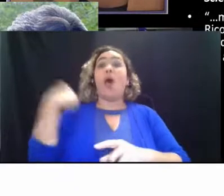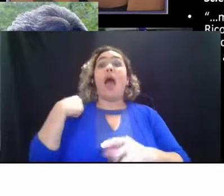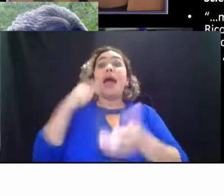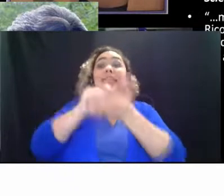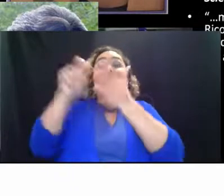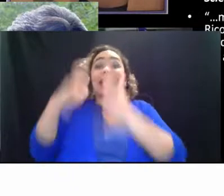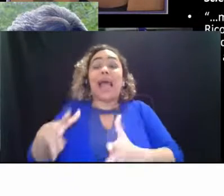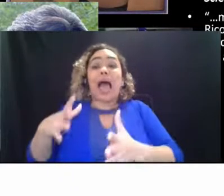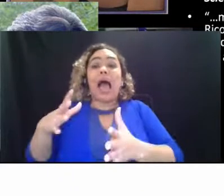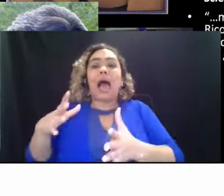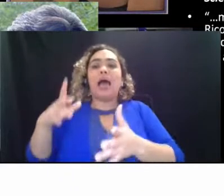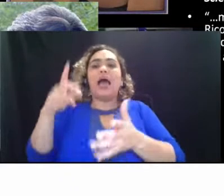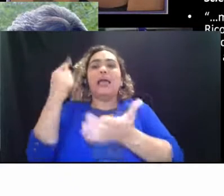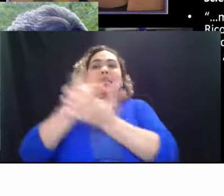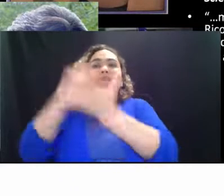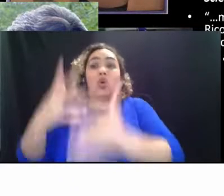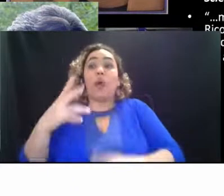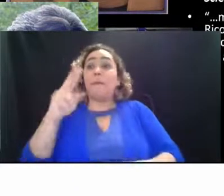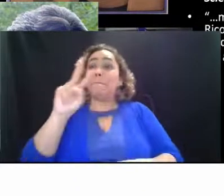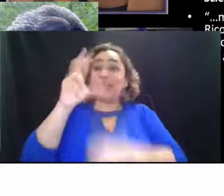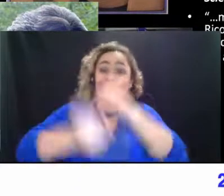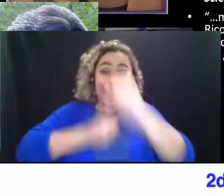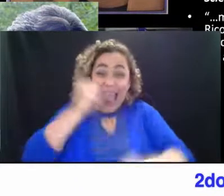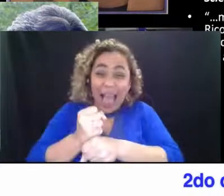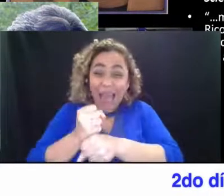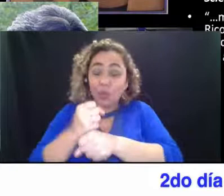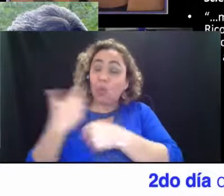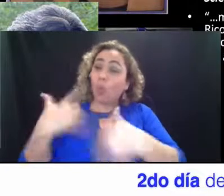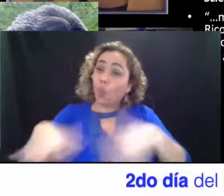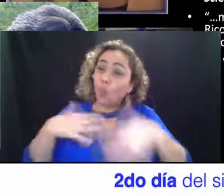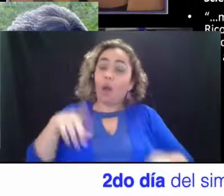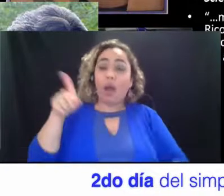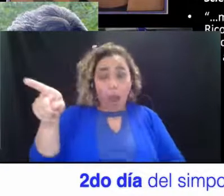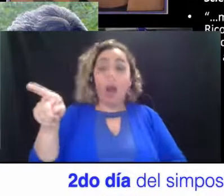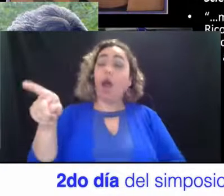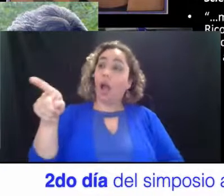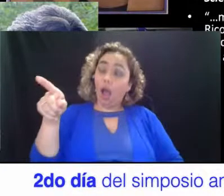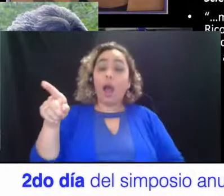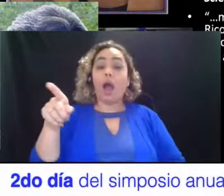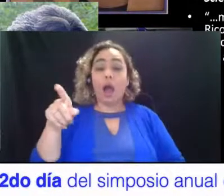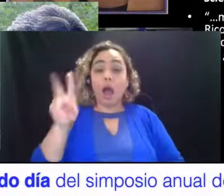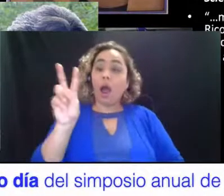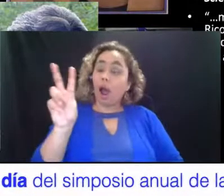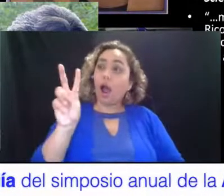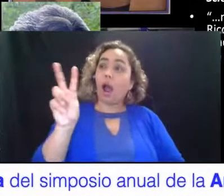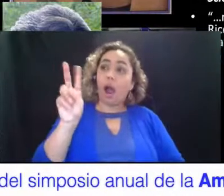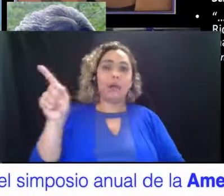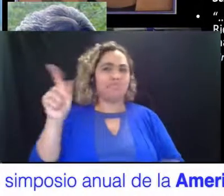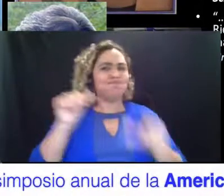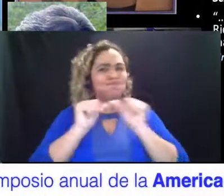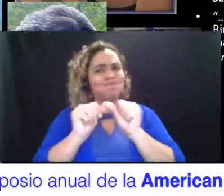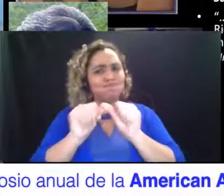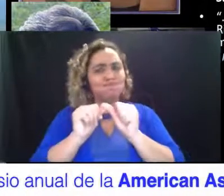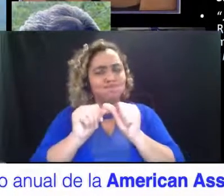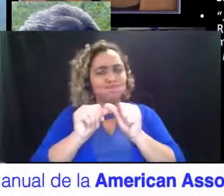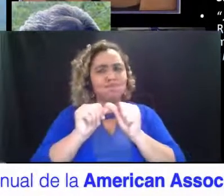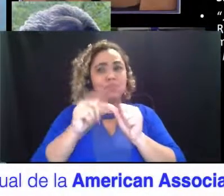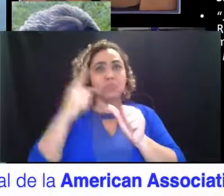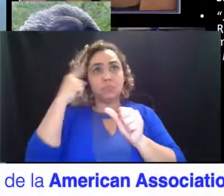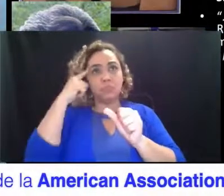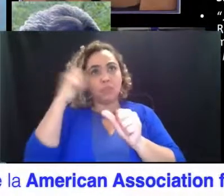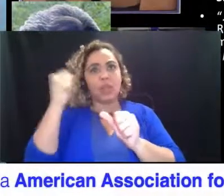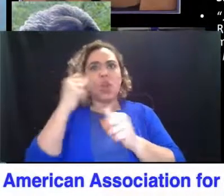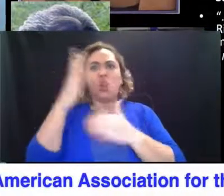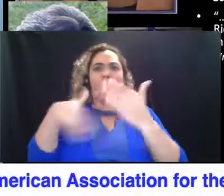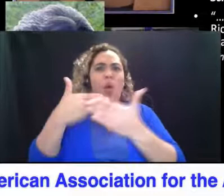por 23 de esos primeros 25 años. Ella realmente era, ¿verdad? Me mantenía la memoria histórica de nuestra división